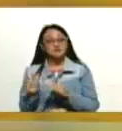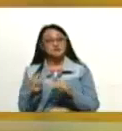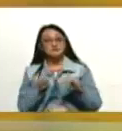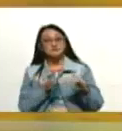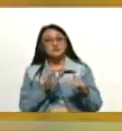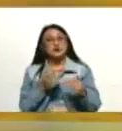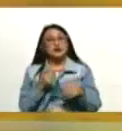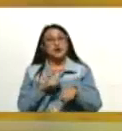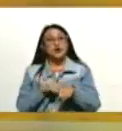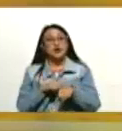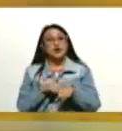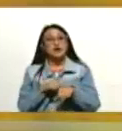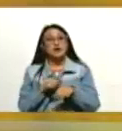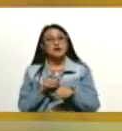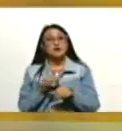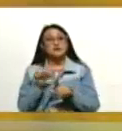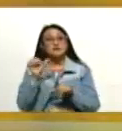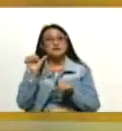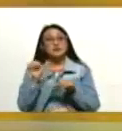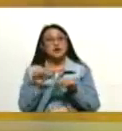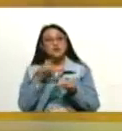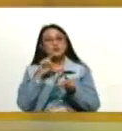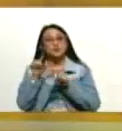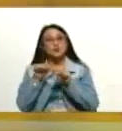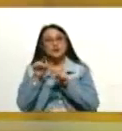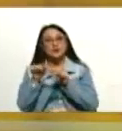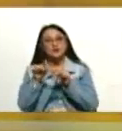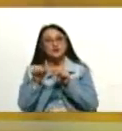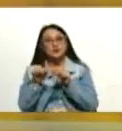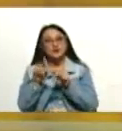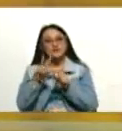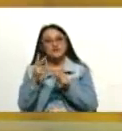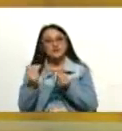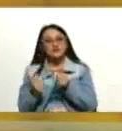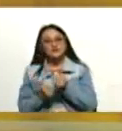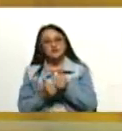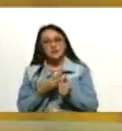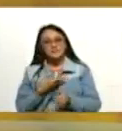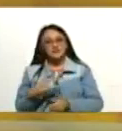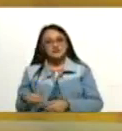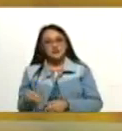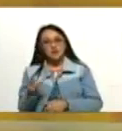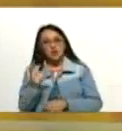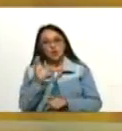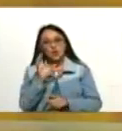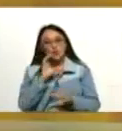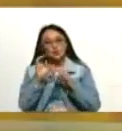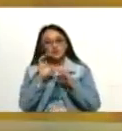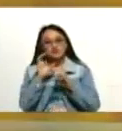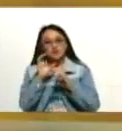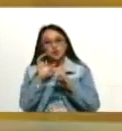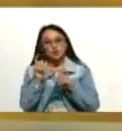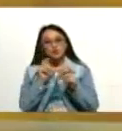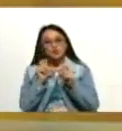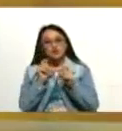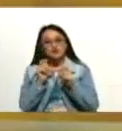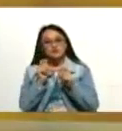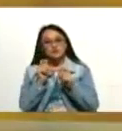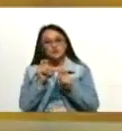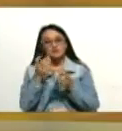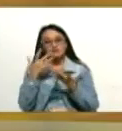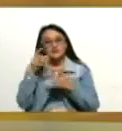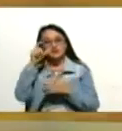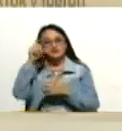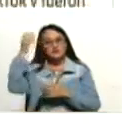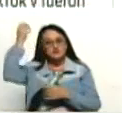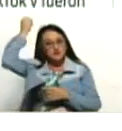a esta hora hacemos un repaso por la red social Twitter del vicepresidente de comunicación cultura y turismo Freddy Yáñez que